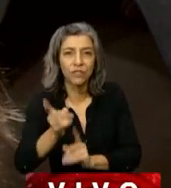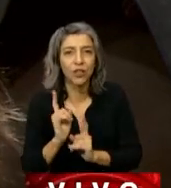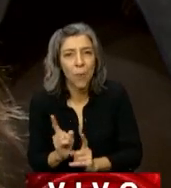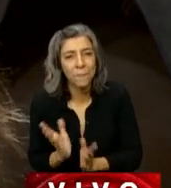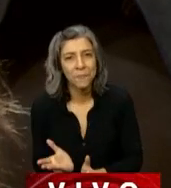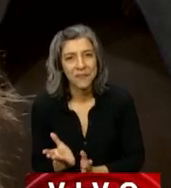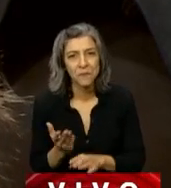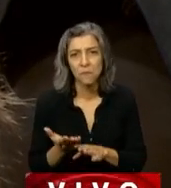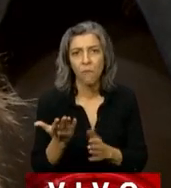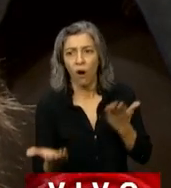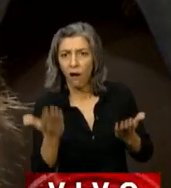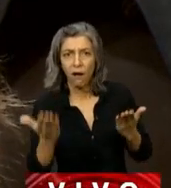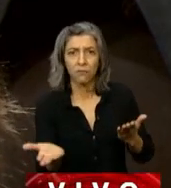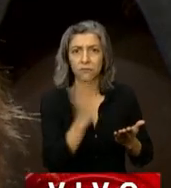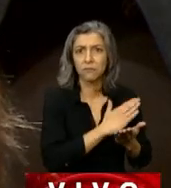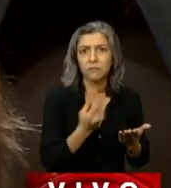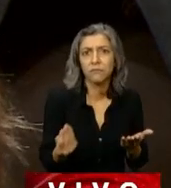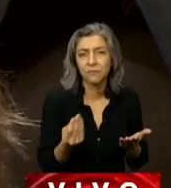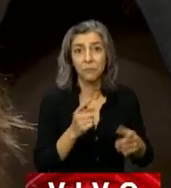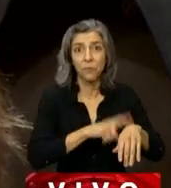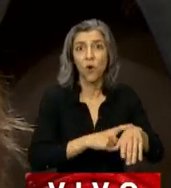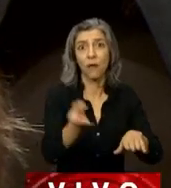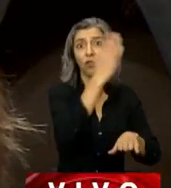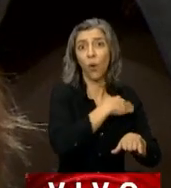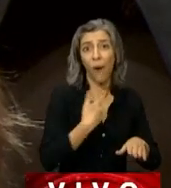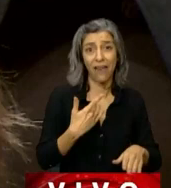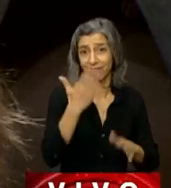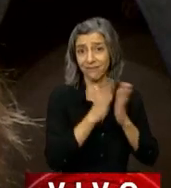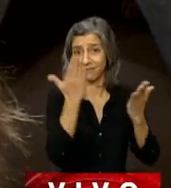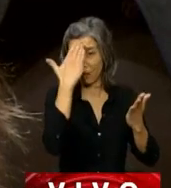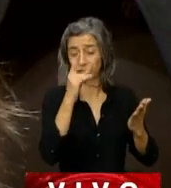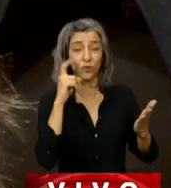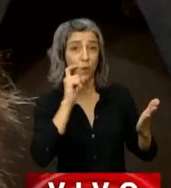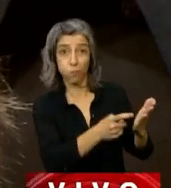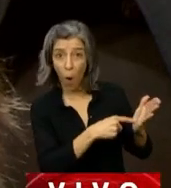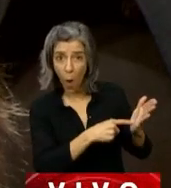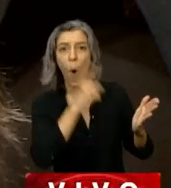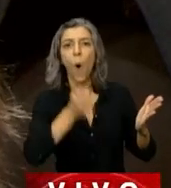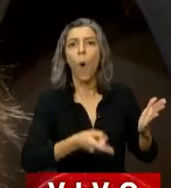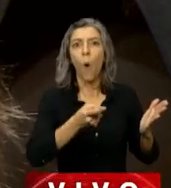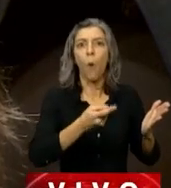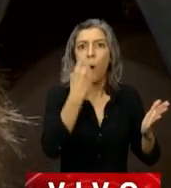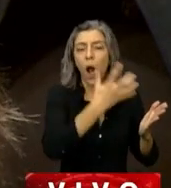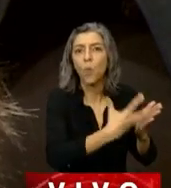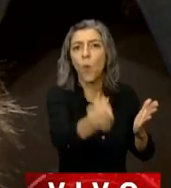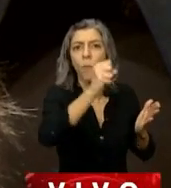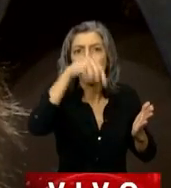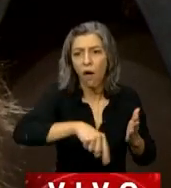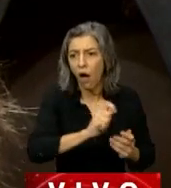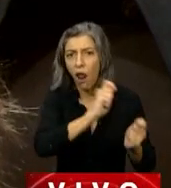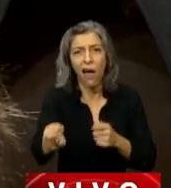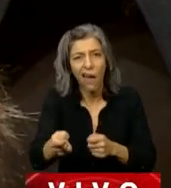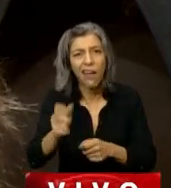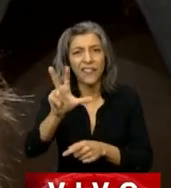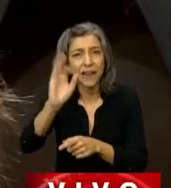adquisitivo de los recursos que fueron detraídos inconstitucionalmente por la Nación. Por la suma de todos estos factores es que la provincia